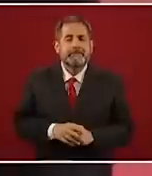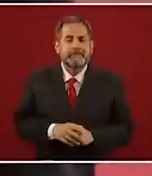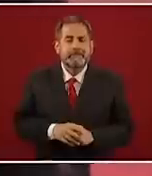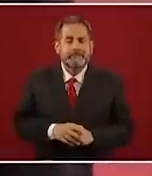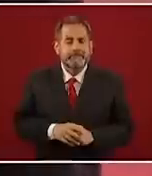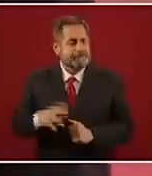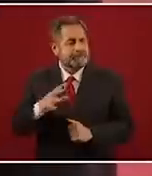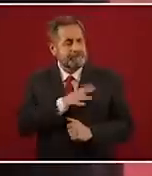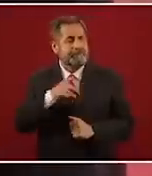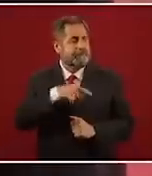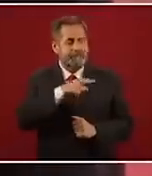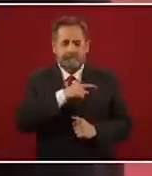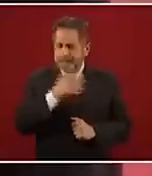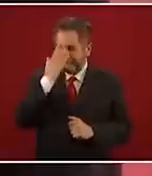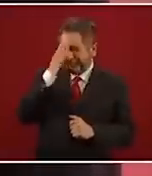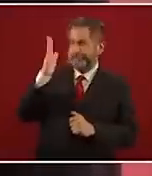inesperado,